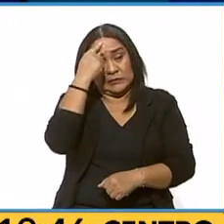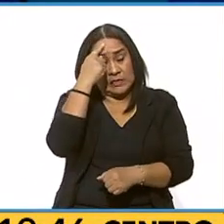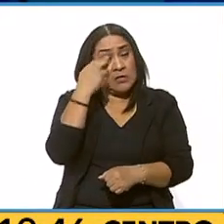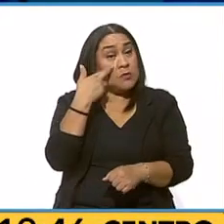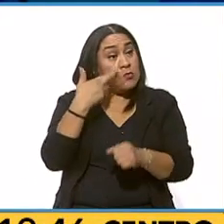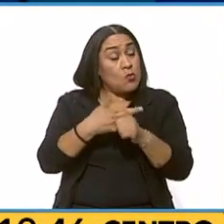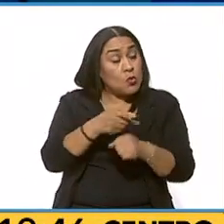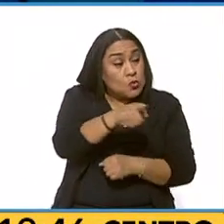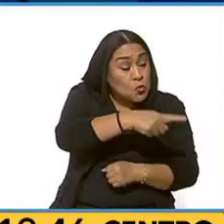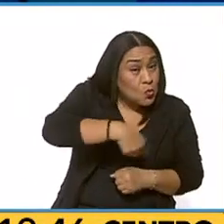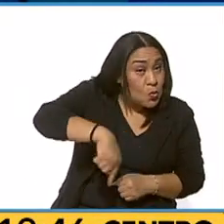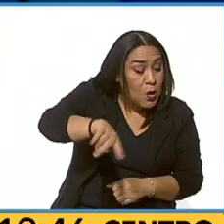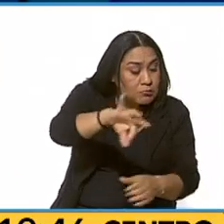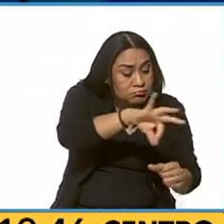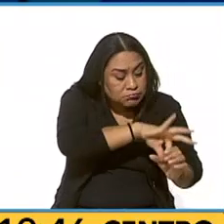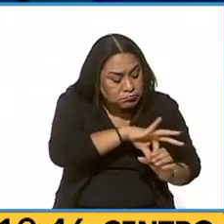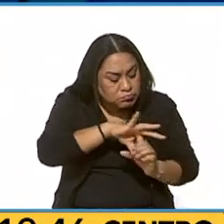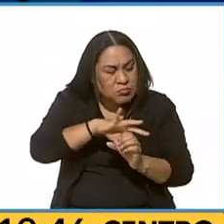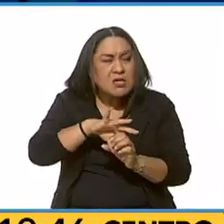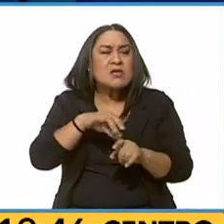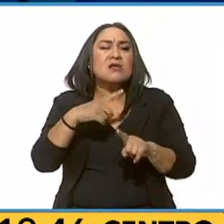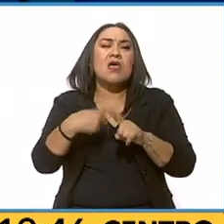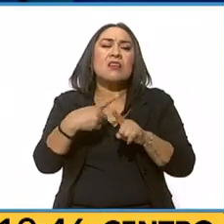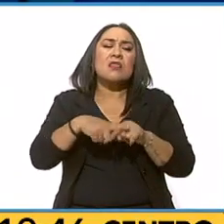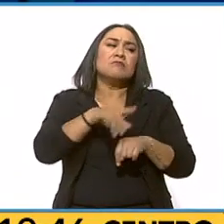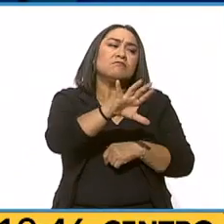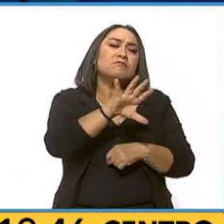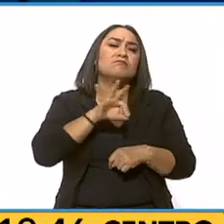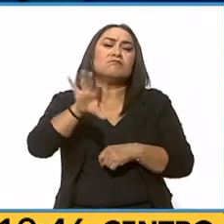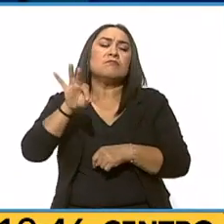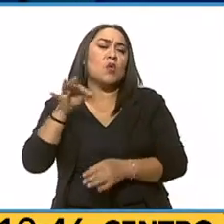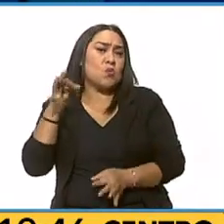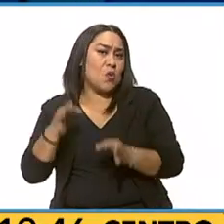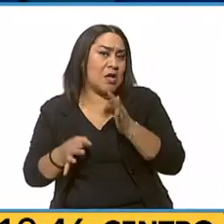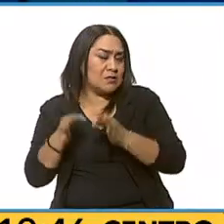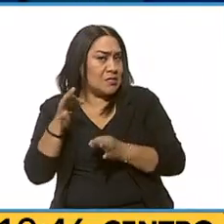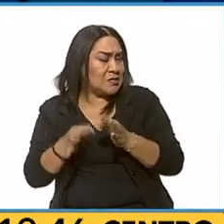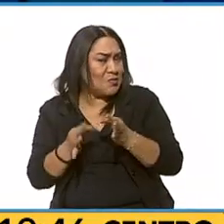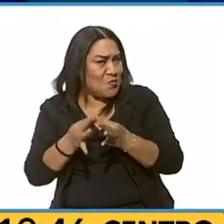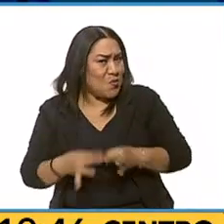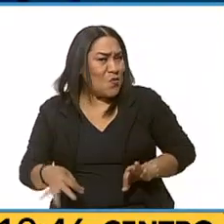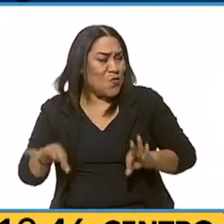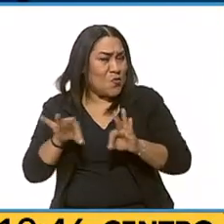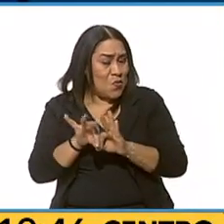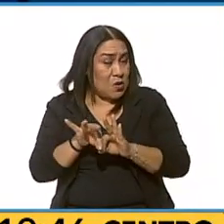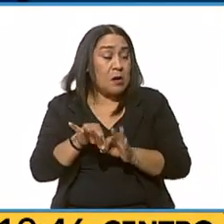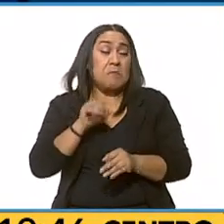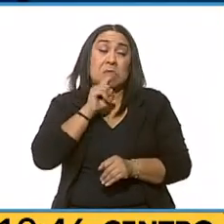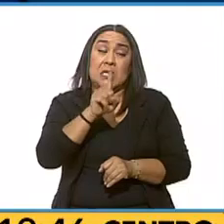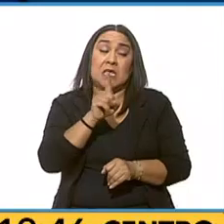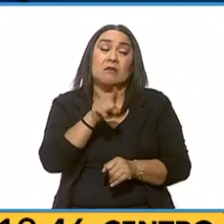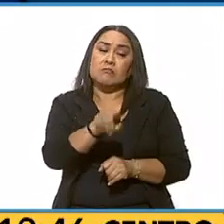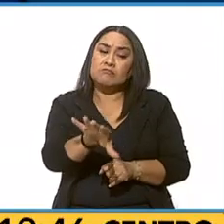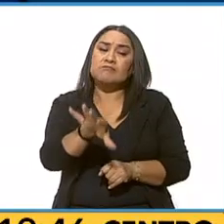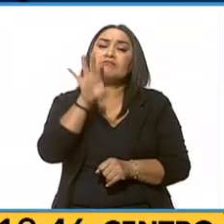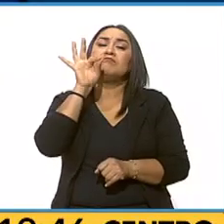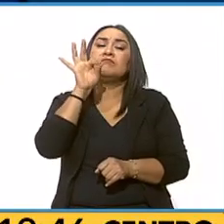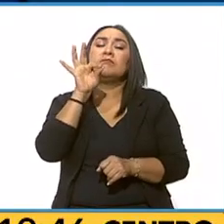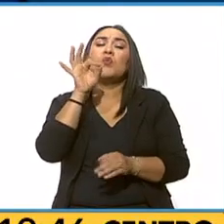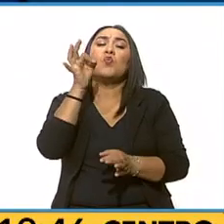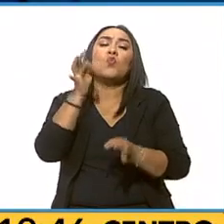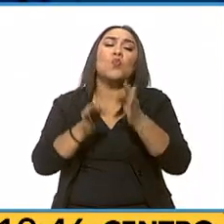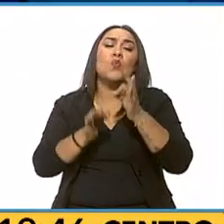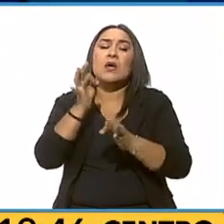nosotros, eligiendo nosotros a quien vota, y un factor esencial, eligiendo al juez de